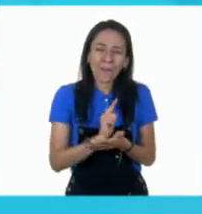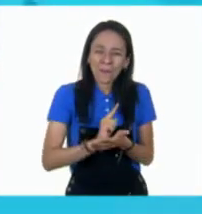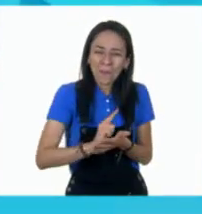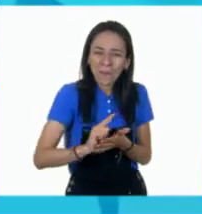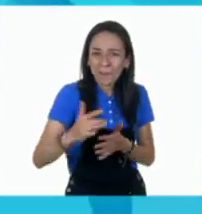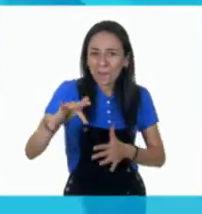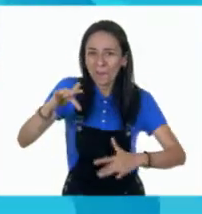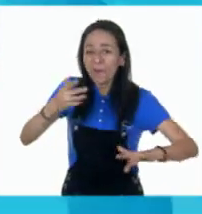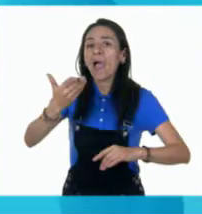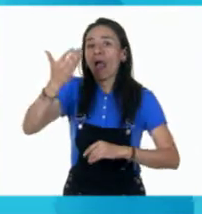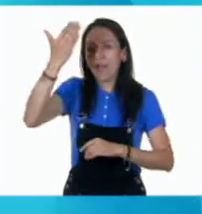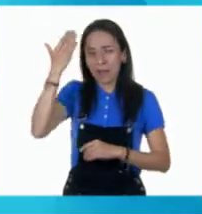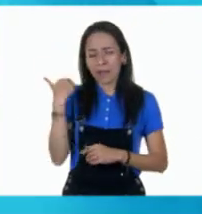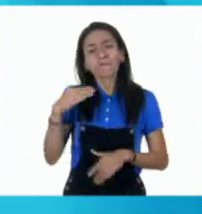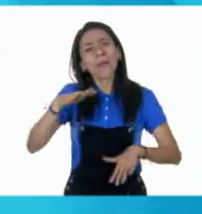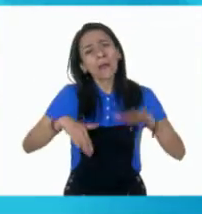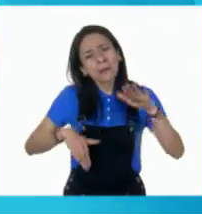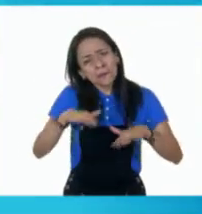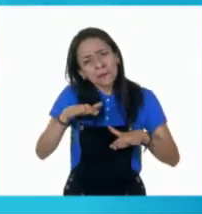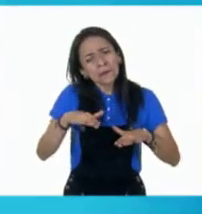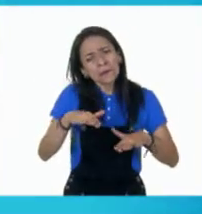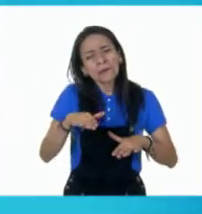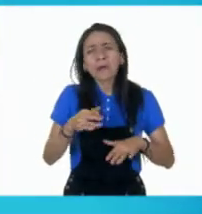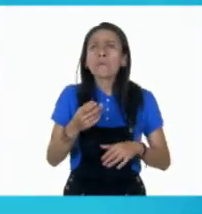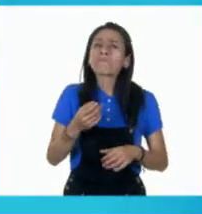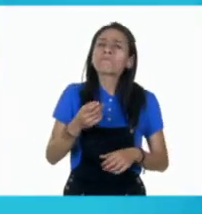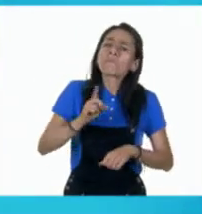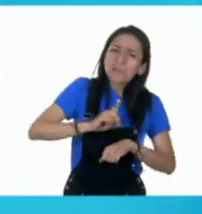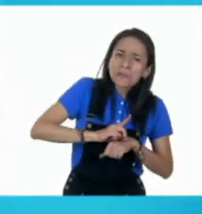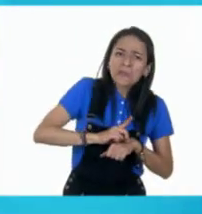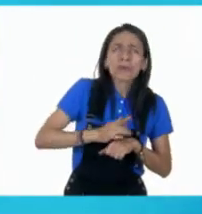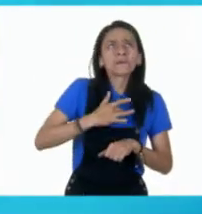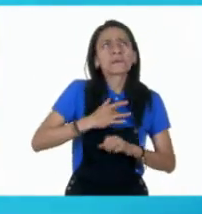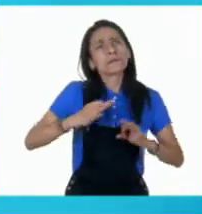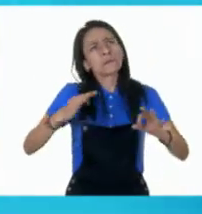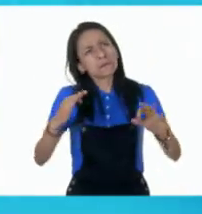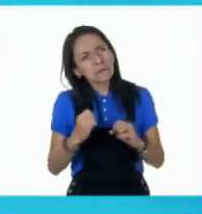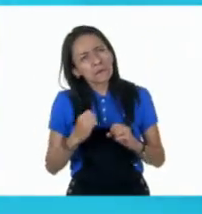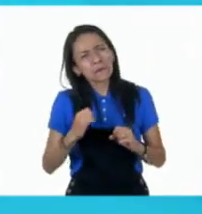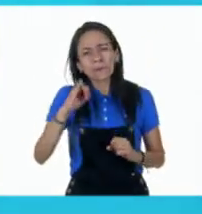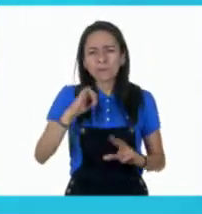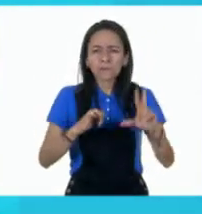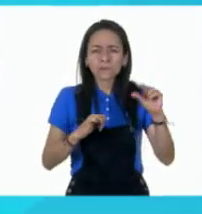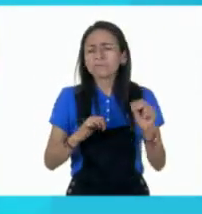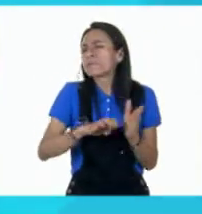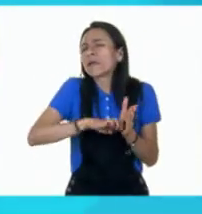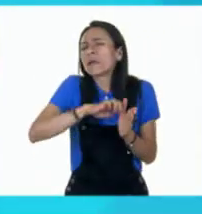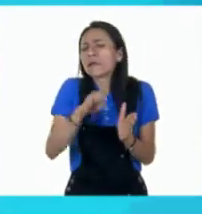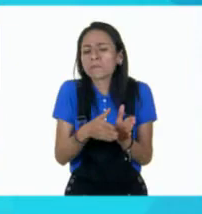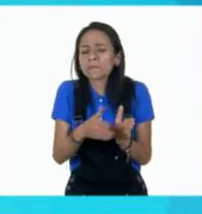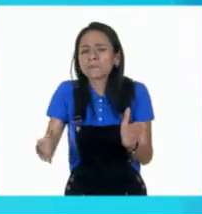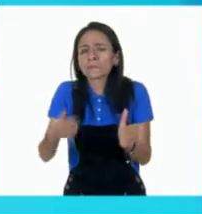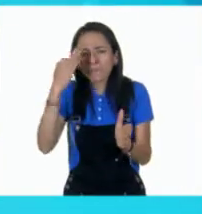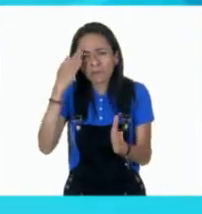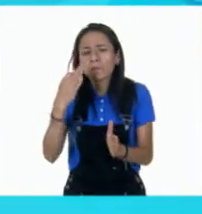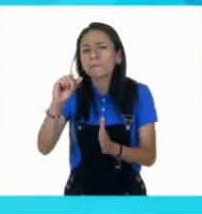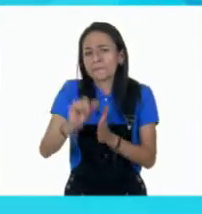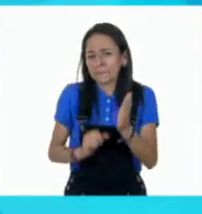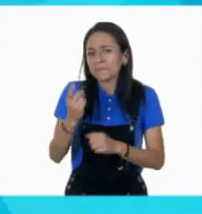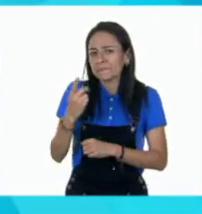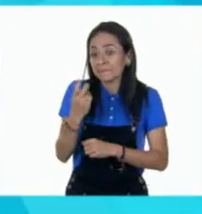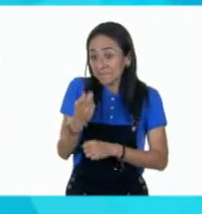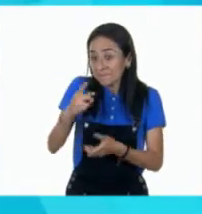que hace mucho frío. Por ejemplo, en diciembre, en esa época festejamos